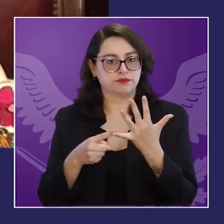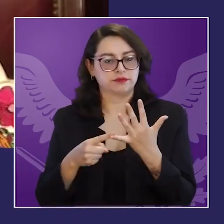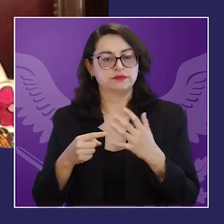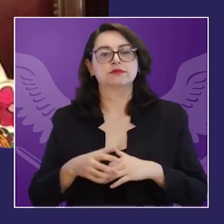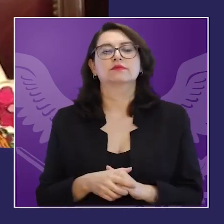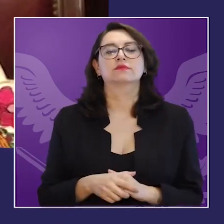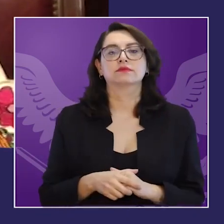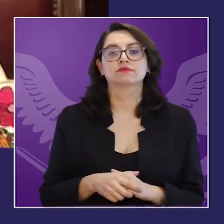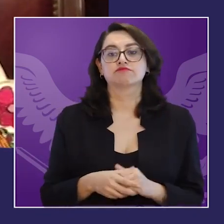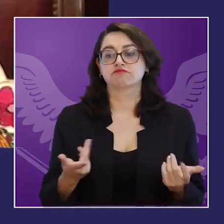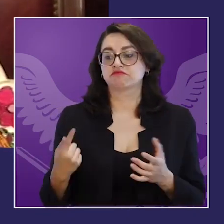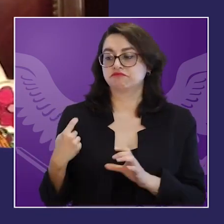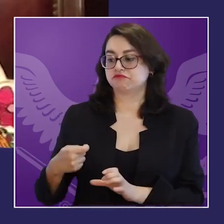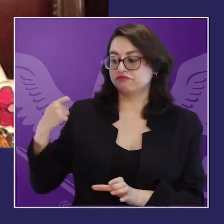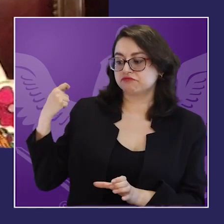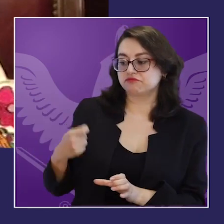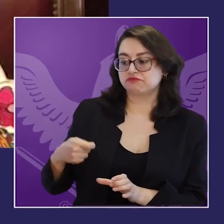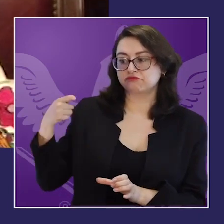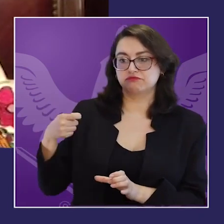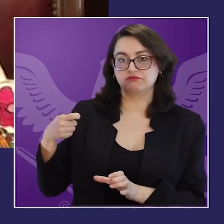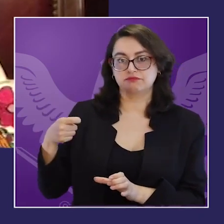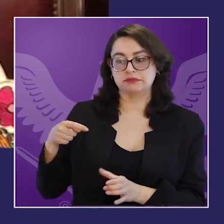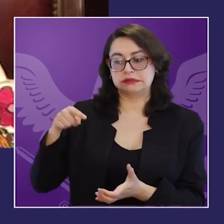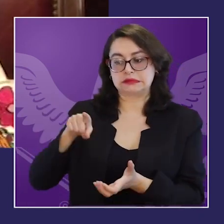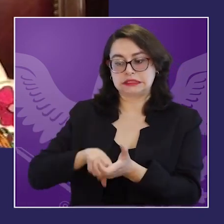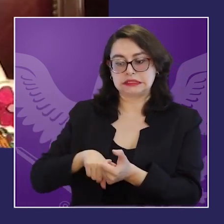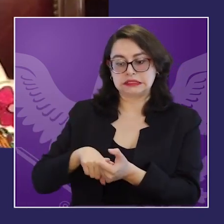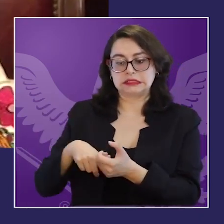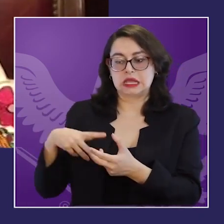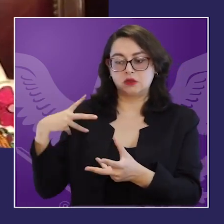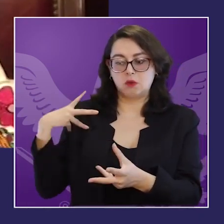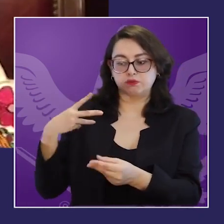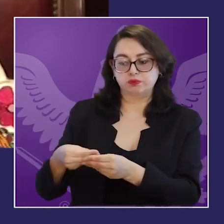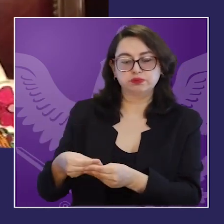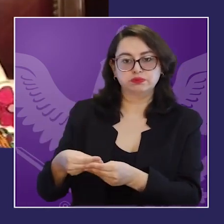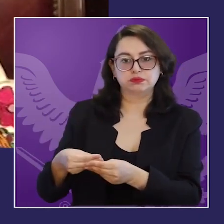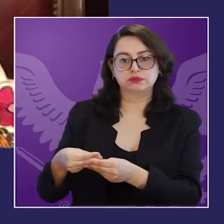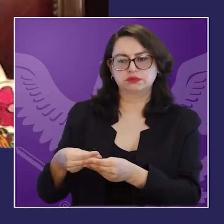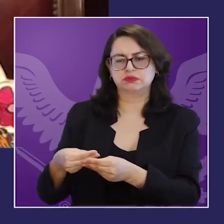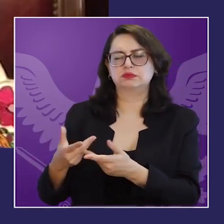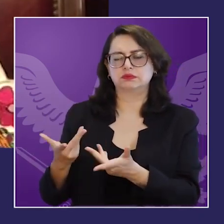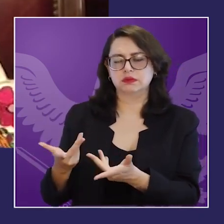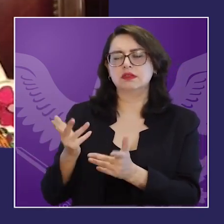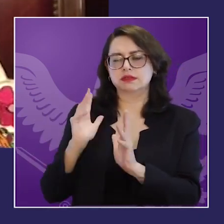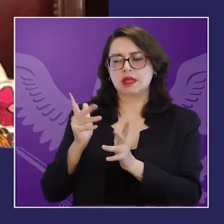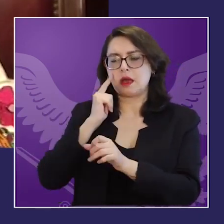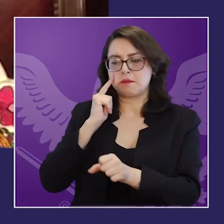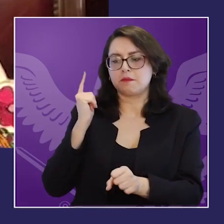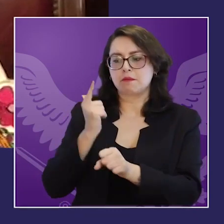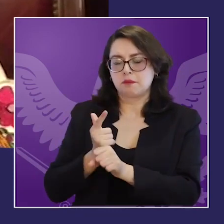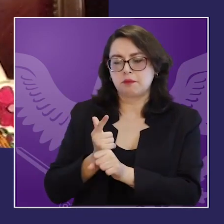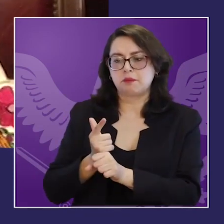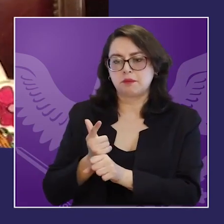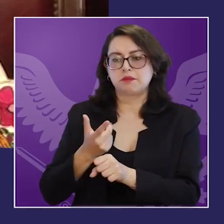Lo que vemos en la jurisprudencia es que por lo general hay mayores sentencias que